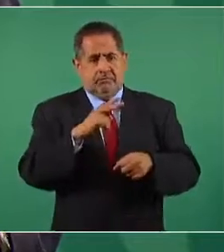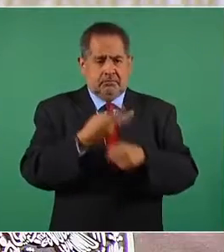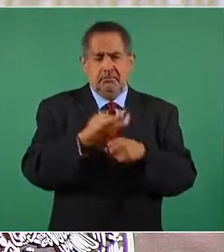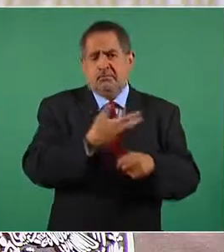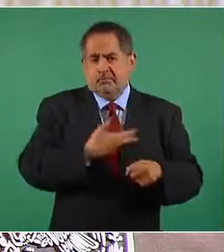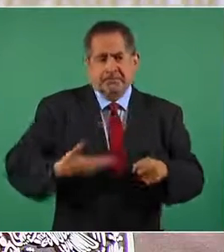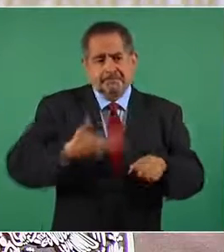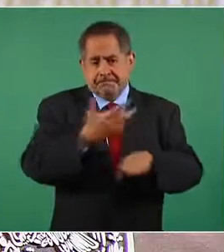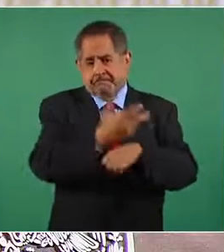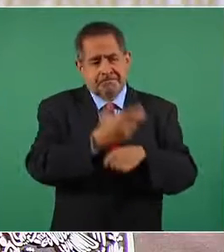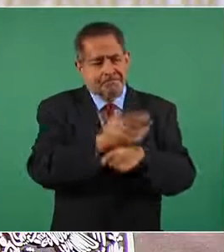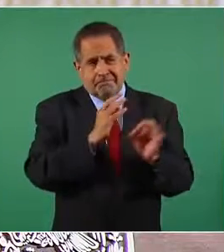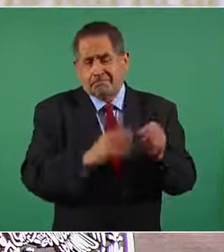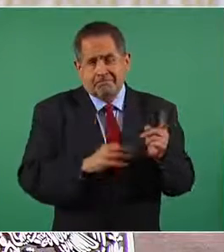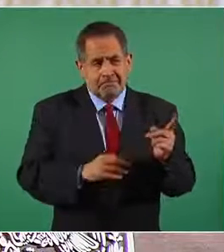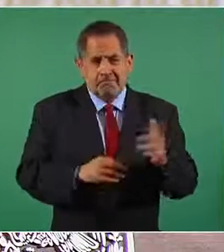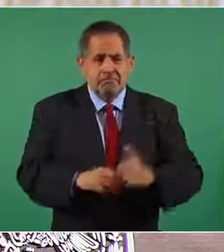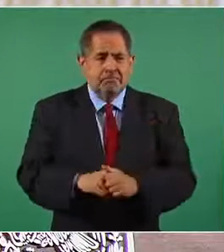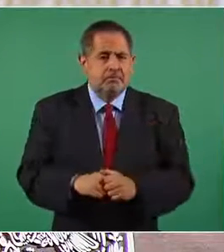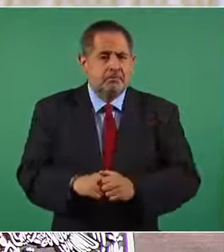muy